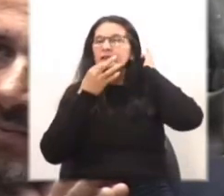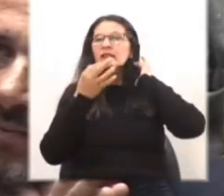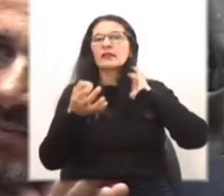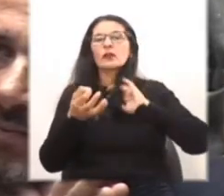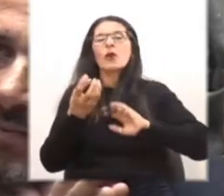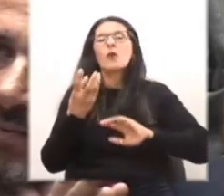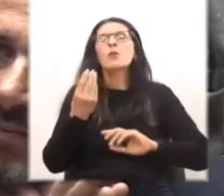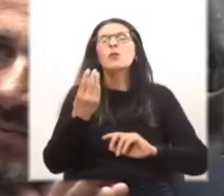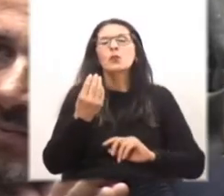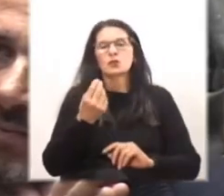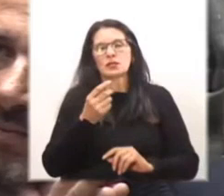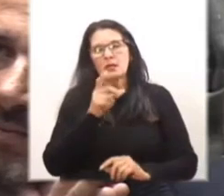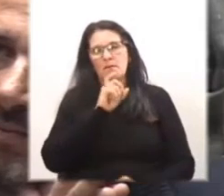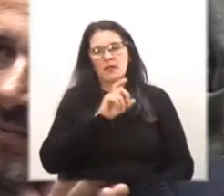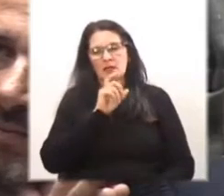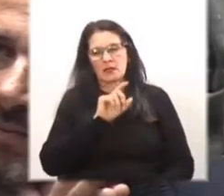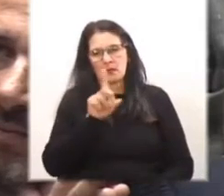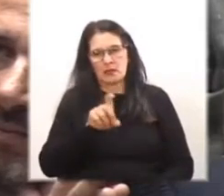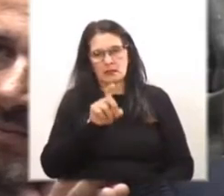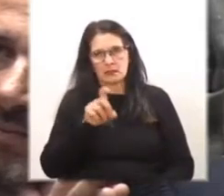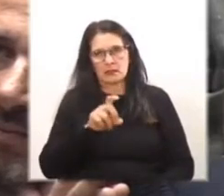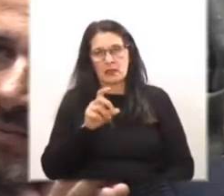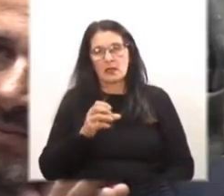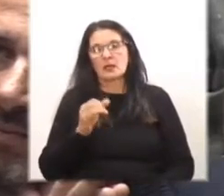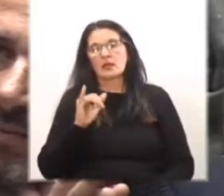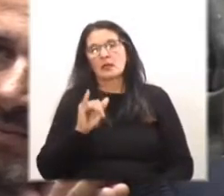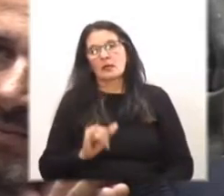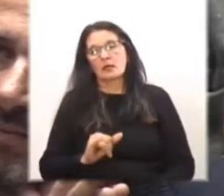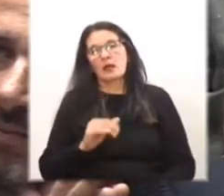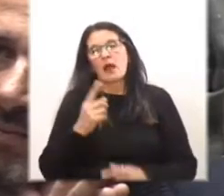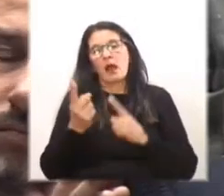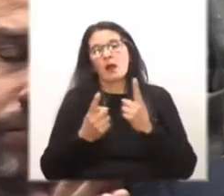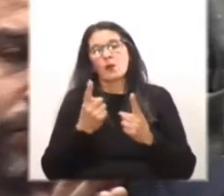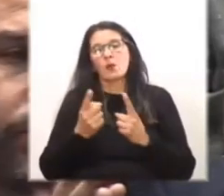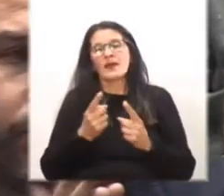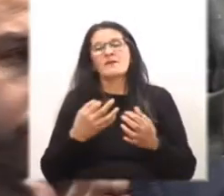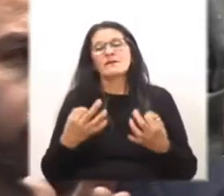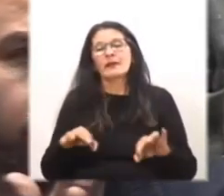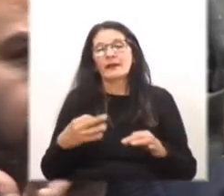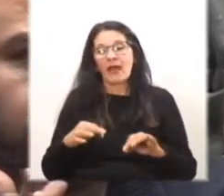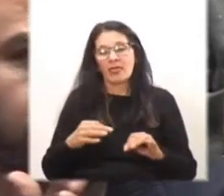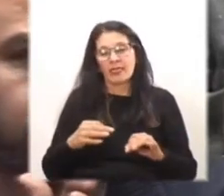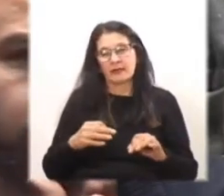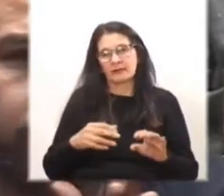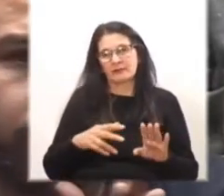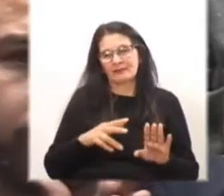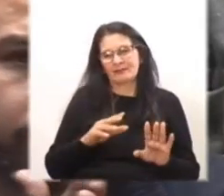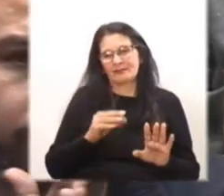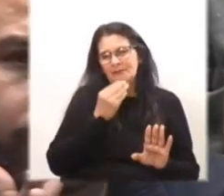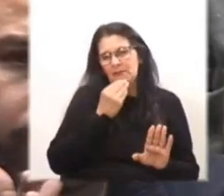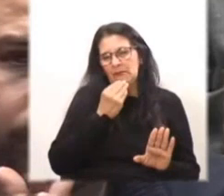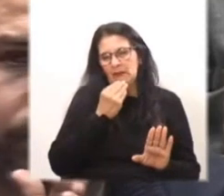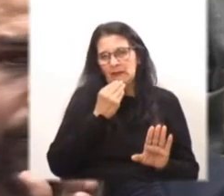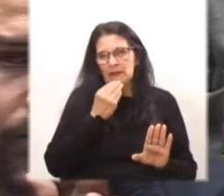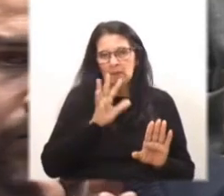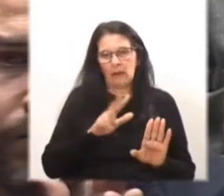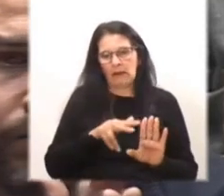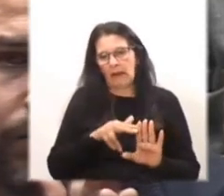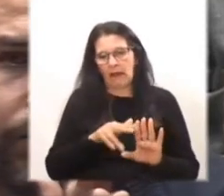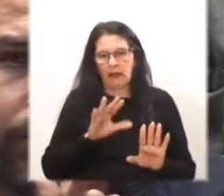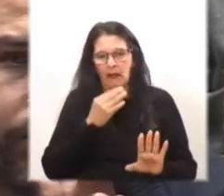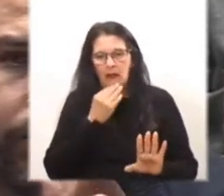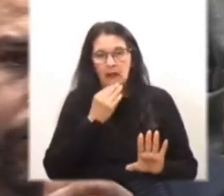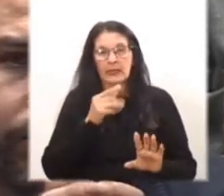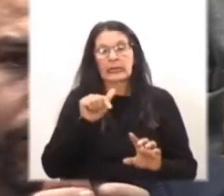muchas mentiras, o por lo menos verdades a medias, en algunas declaraciones públicas que he escuchado. Y